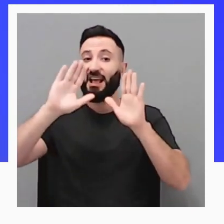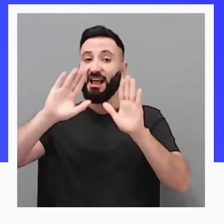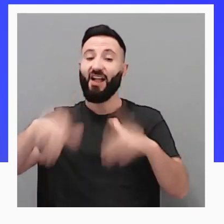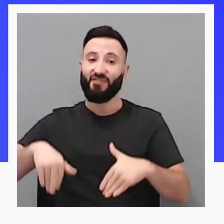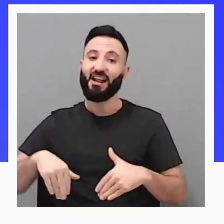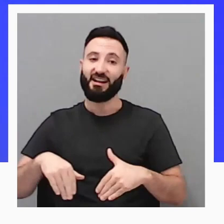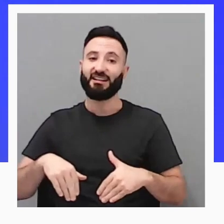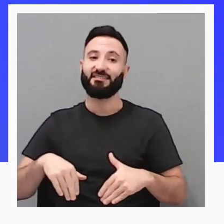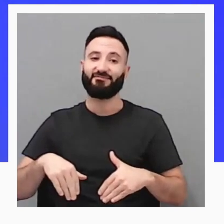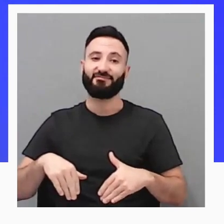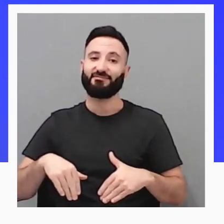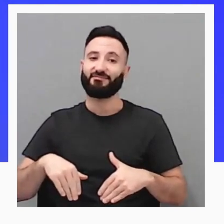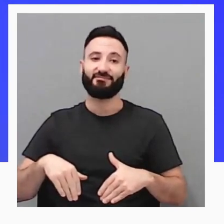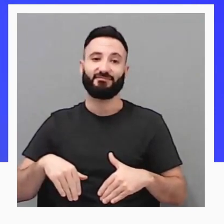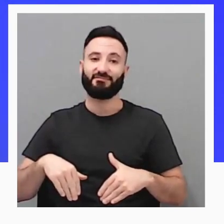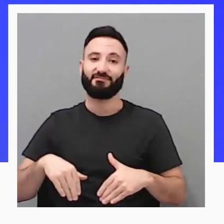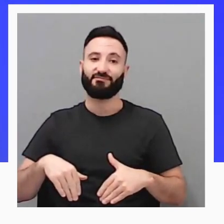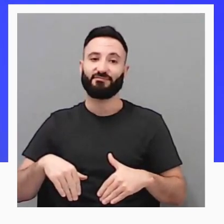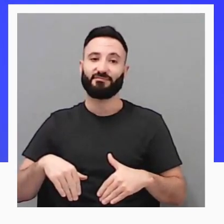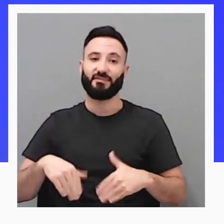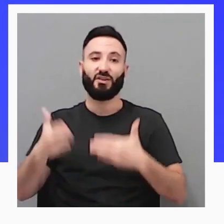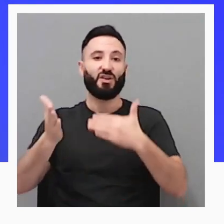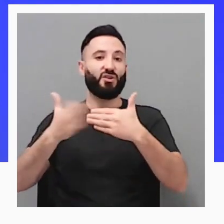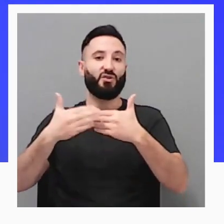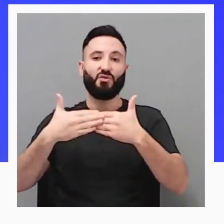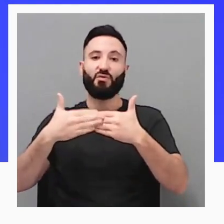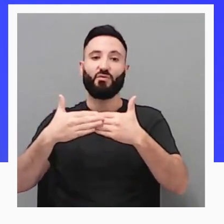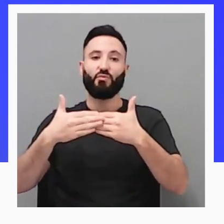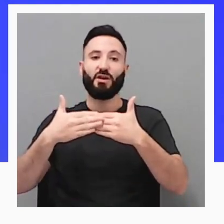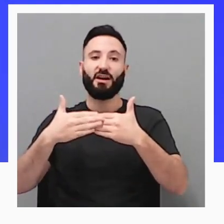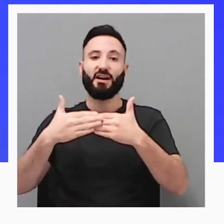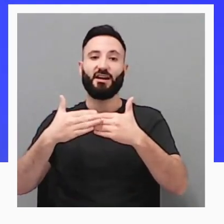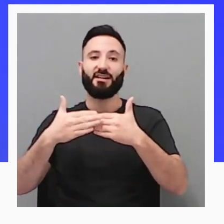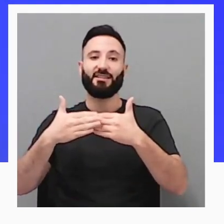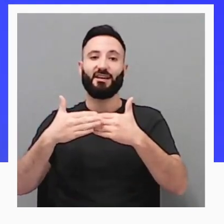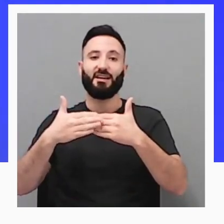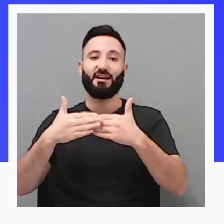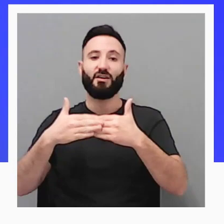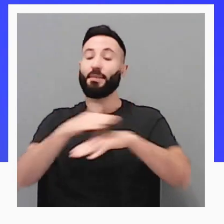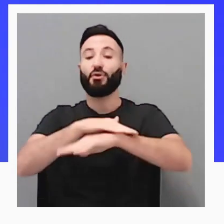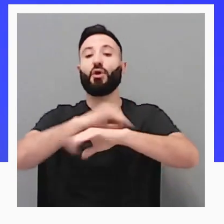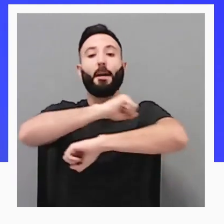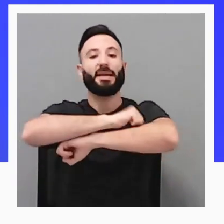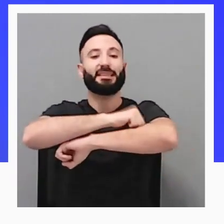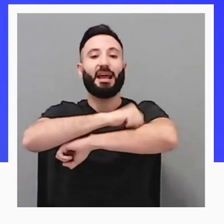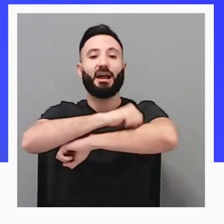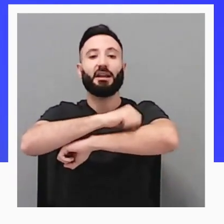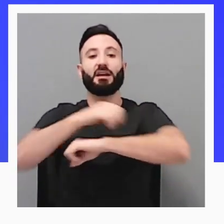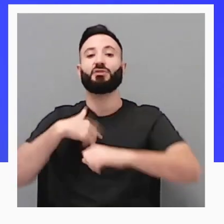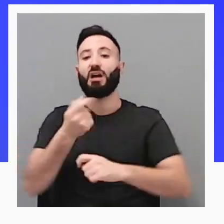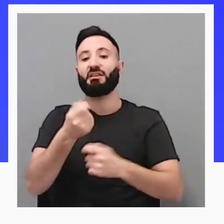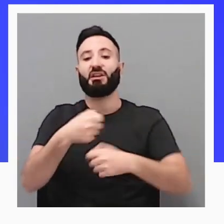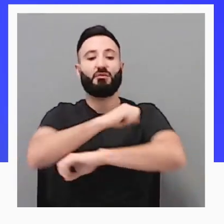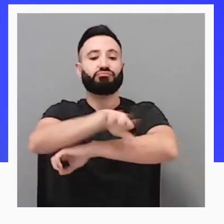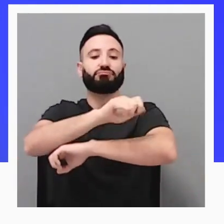es mejor abrir una puerta, una janela, como se dice, una ventana y quitar el dinero a